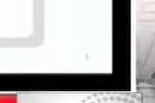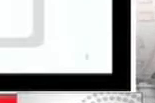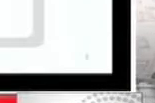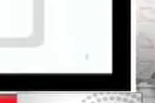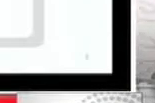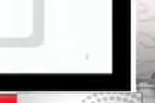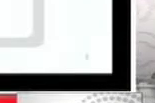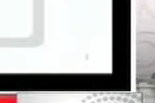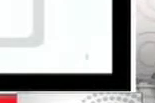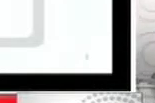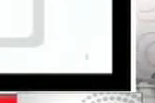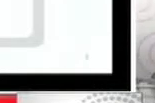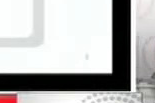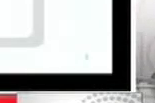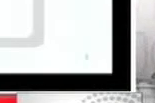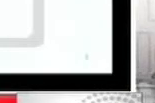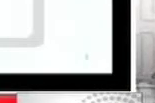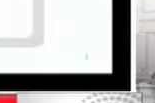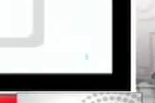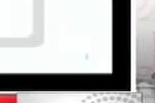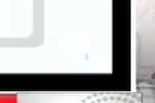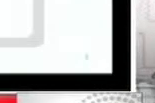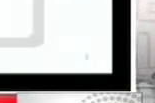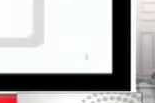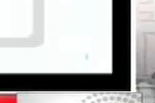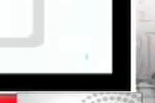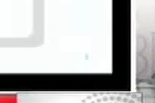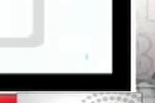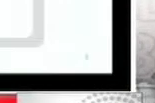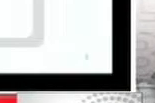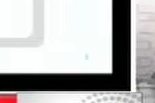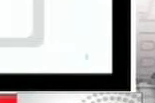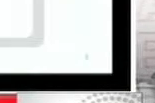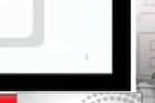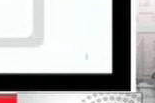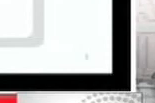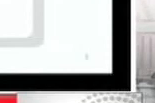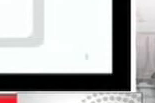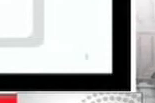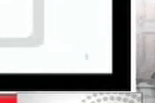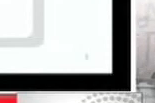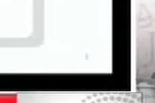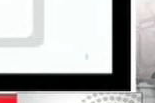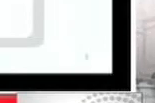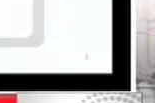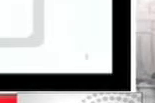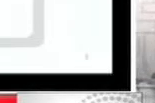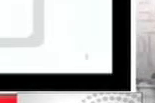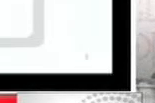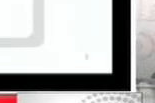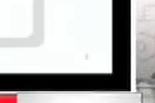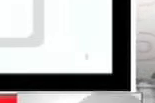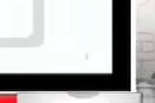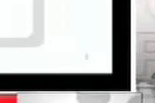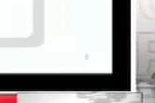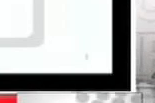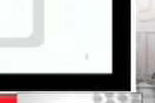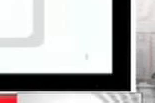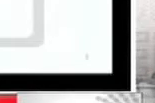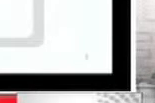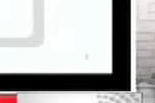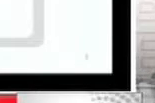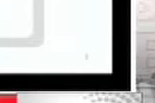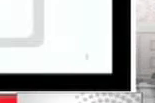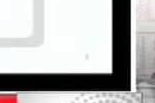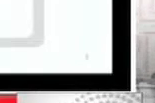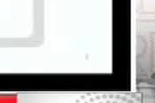presentación. Queremos explicarles punto por punto todo lo que desde este sector se